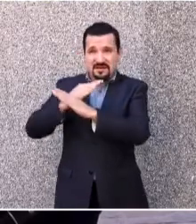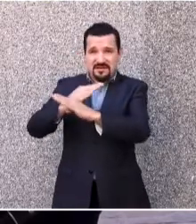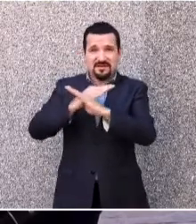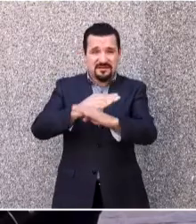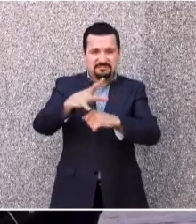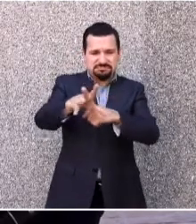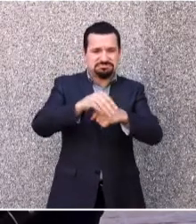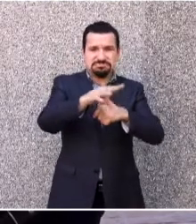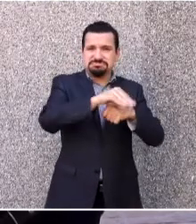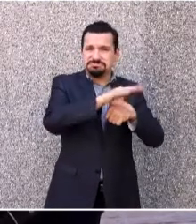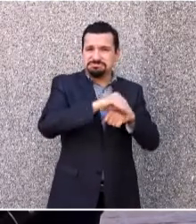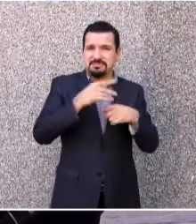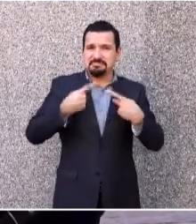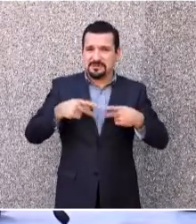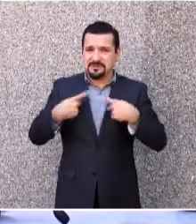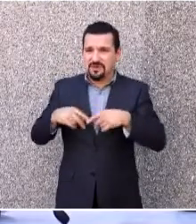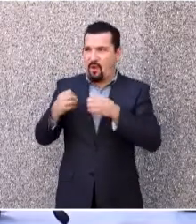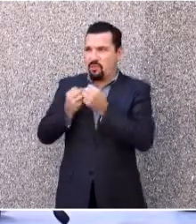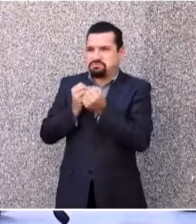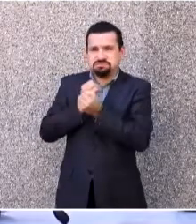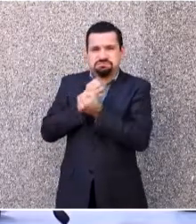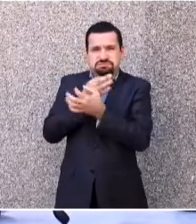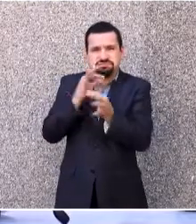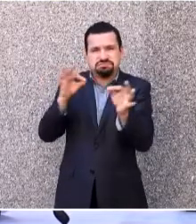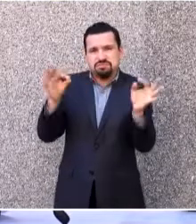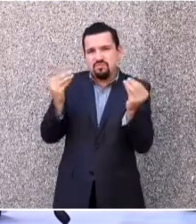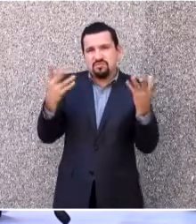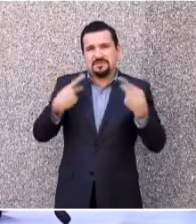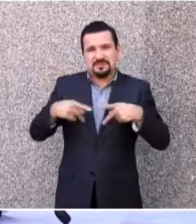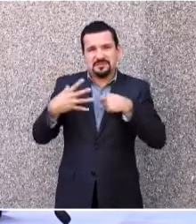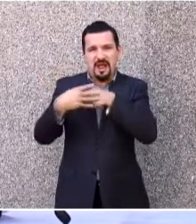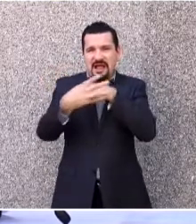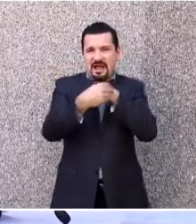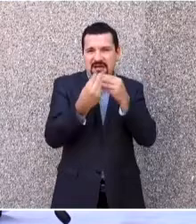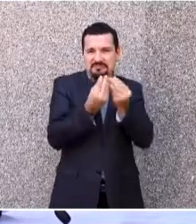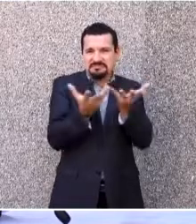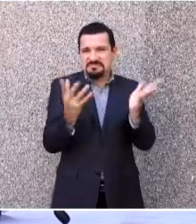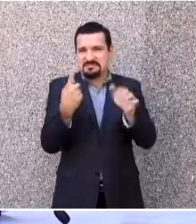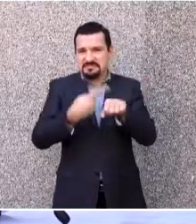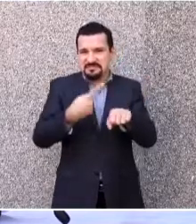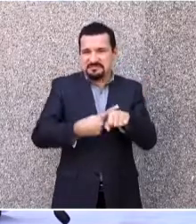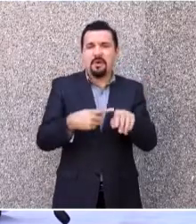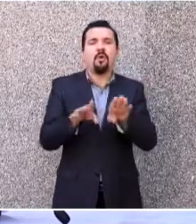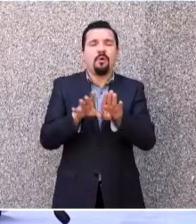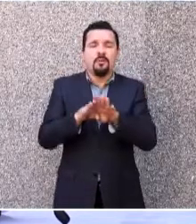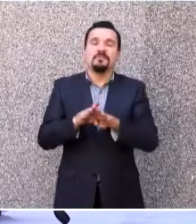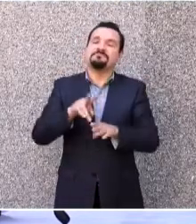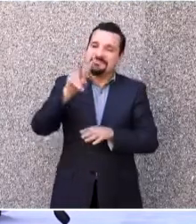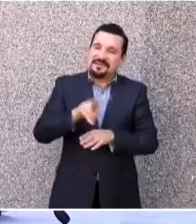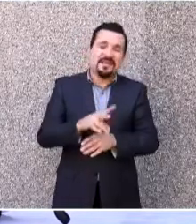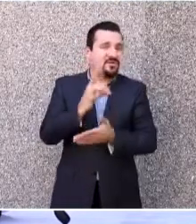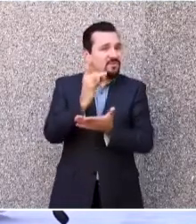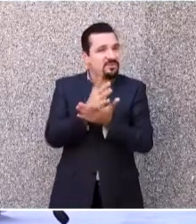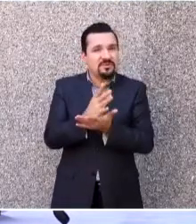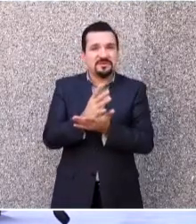contener, para poder mitigar esta proliferación de este virus, es quedándose en